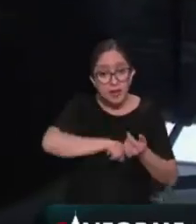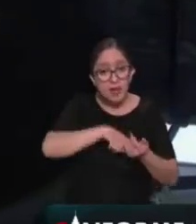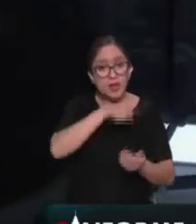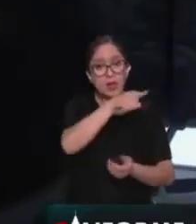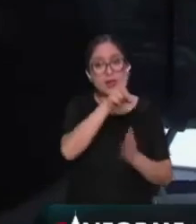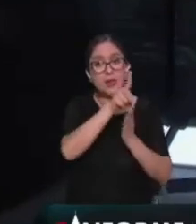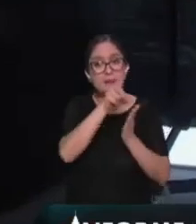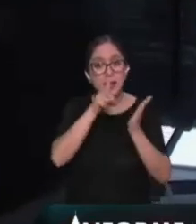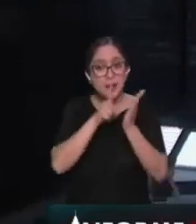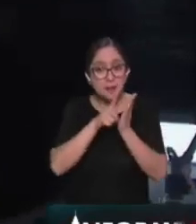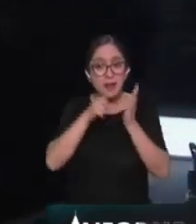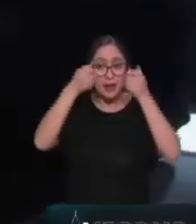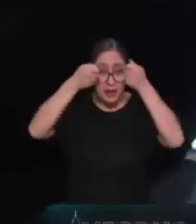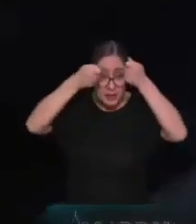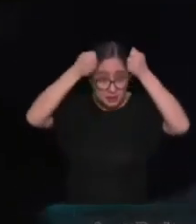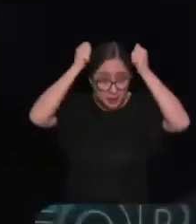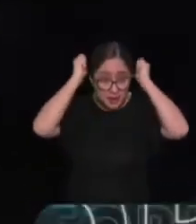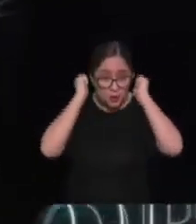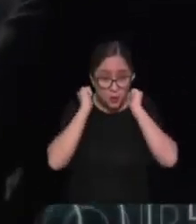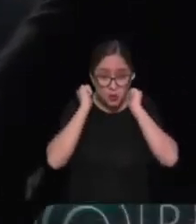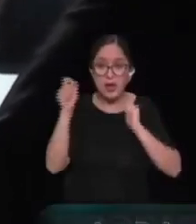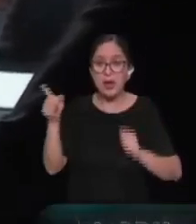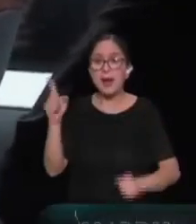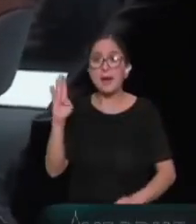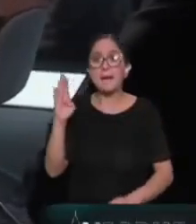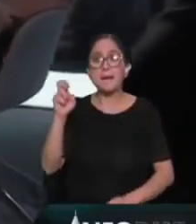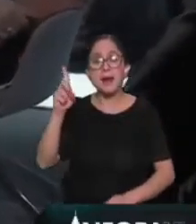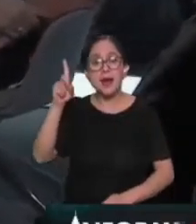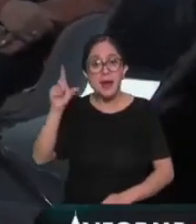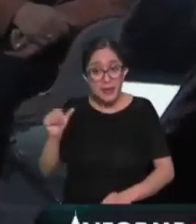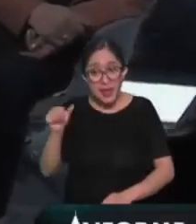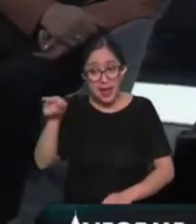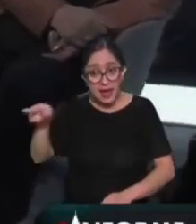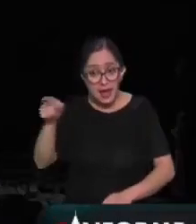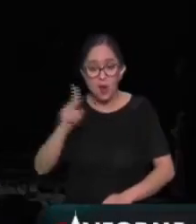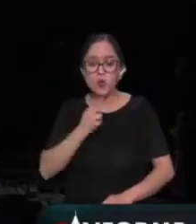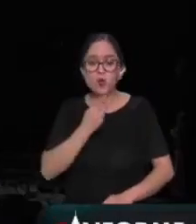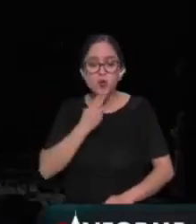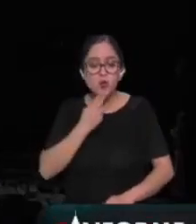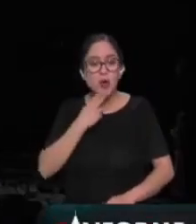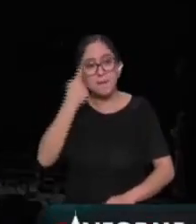peluca con la cual Brenda iba a dejar los